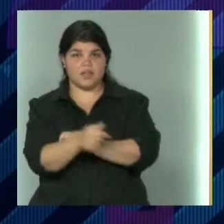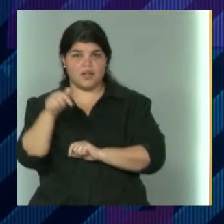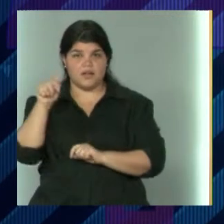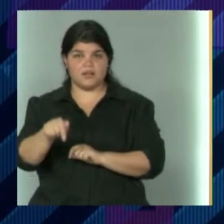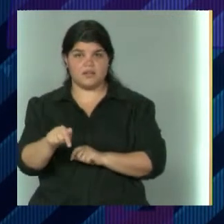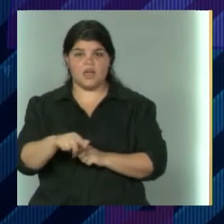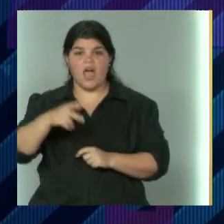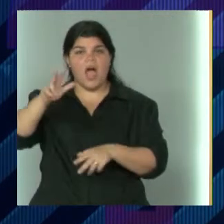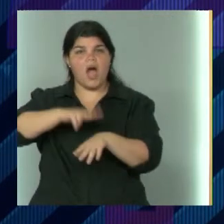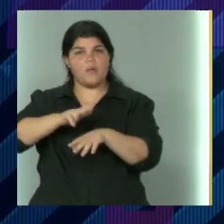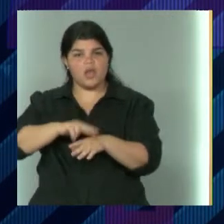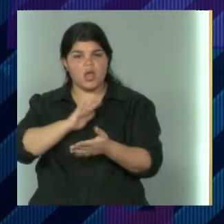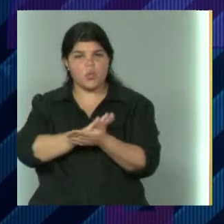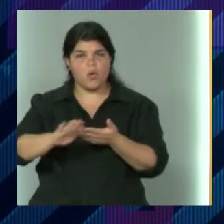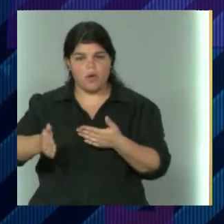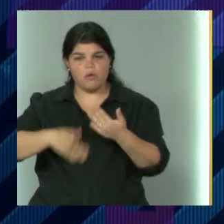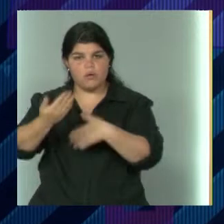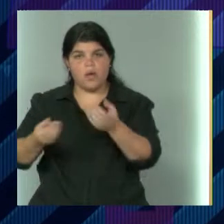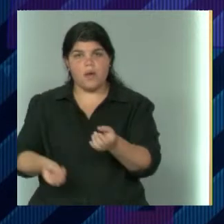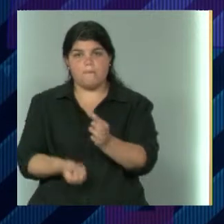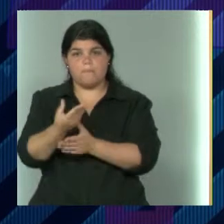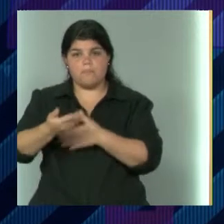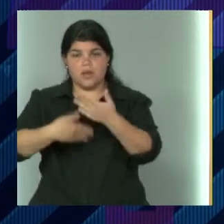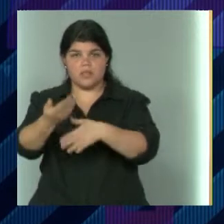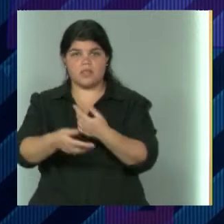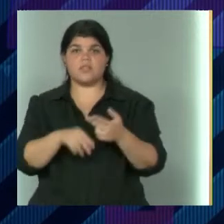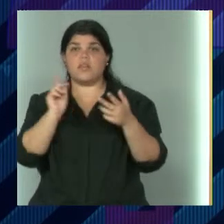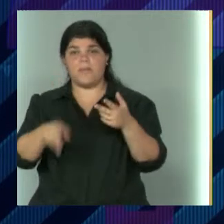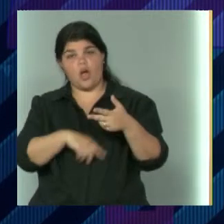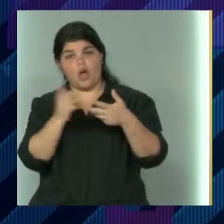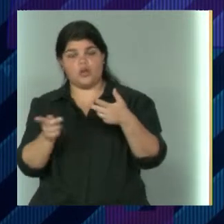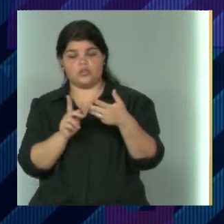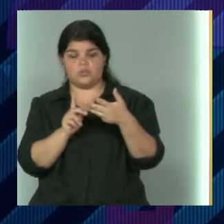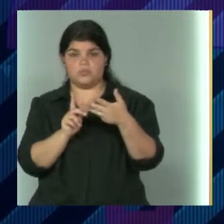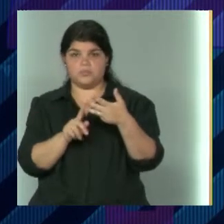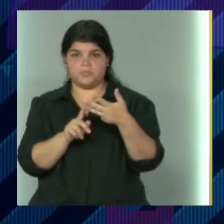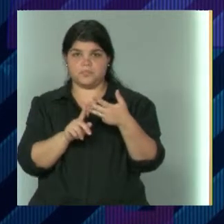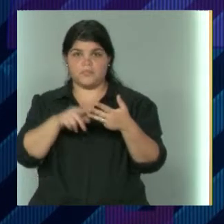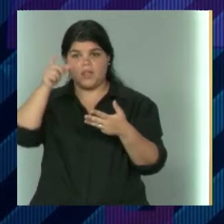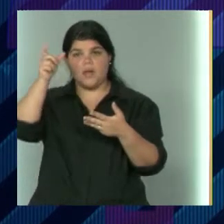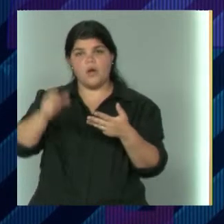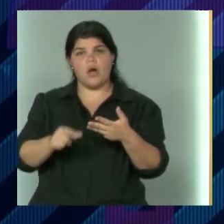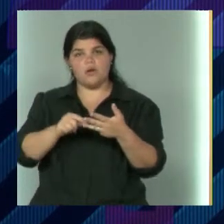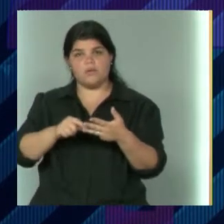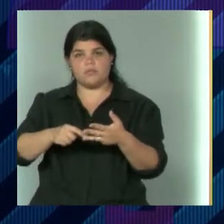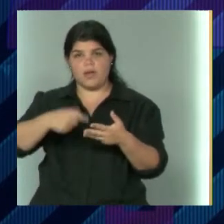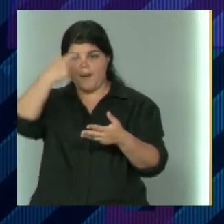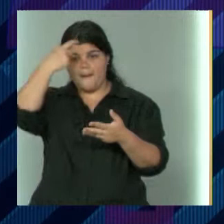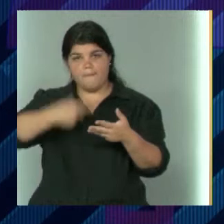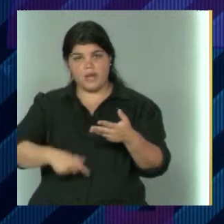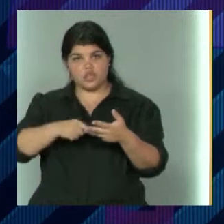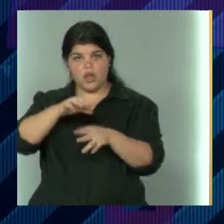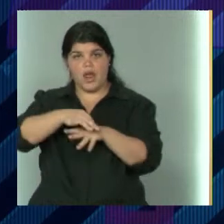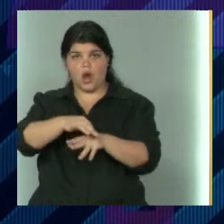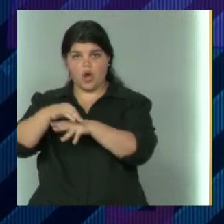habilidades y capacidades para seguir emprendiendo. Coaching ontológico, que apunta a trabajar con el ser y sus propiedades trascendentales, y